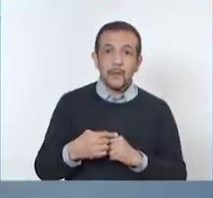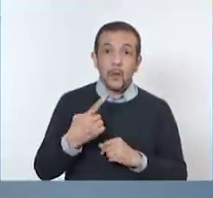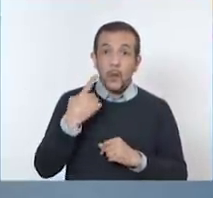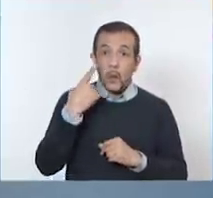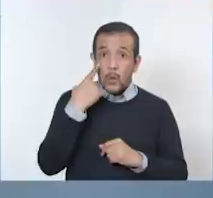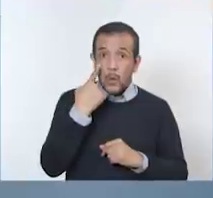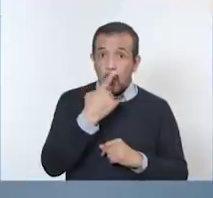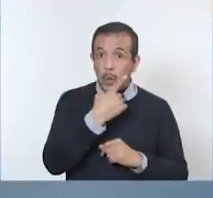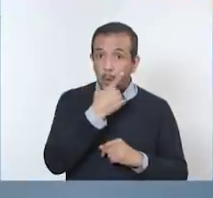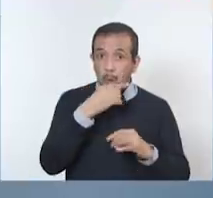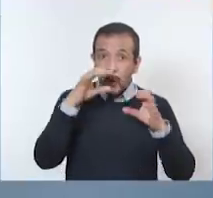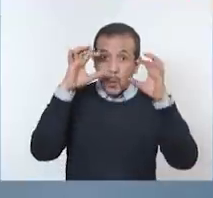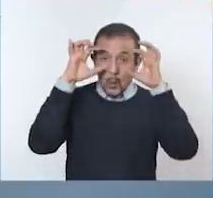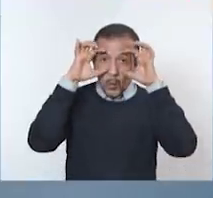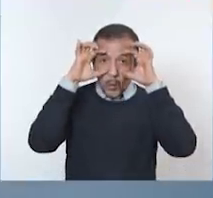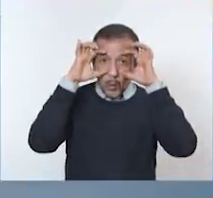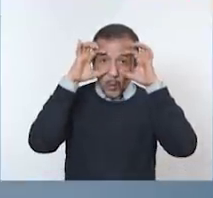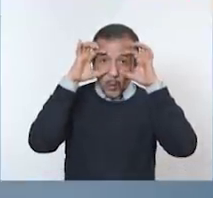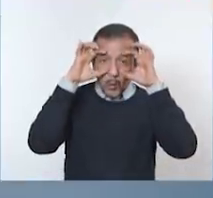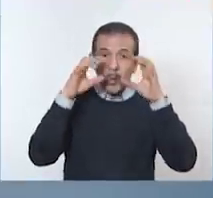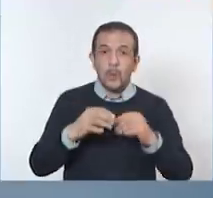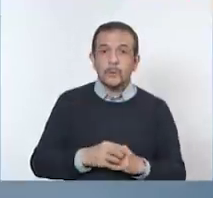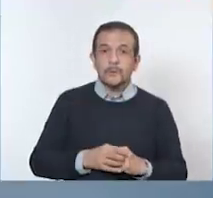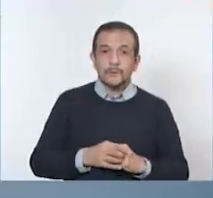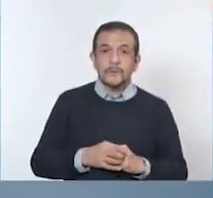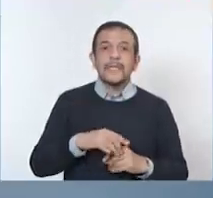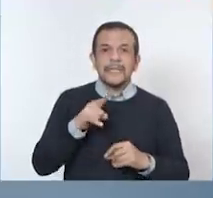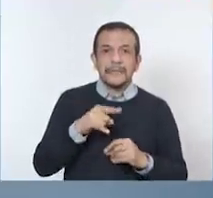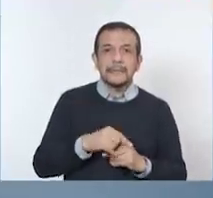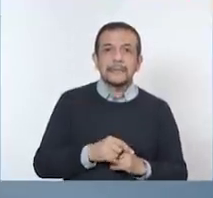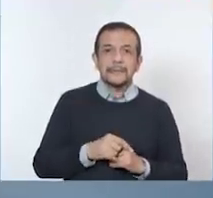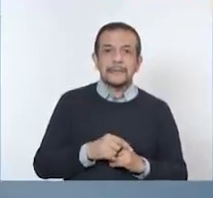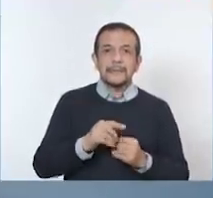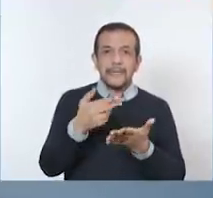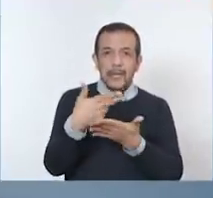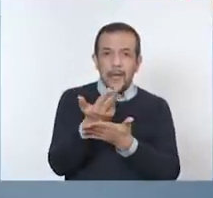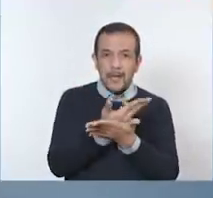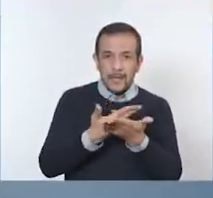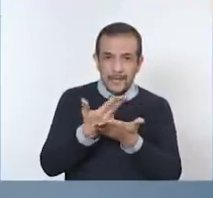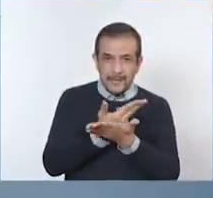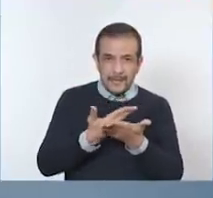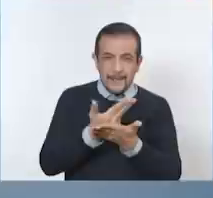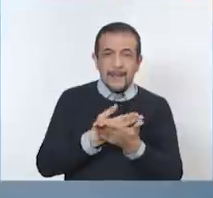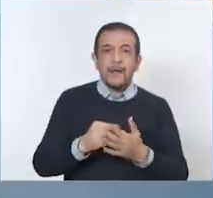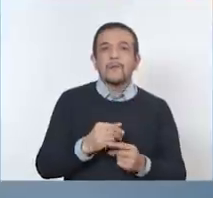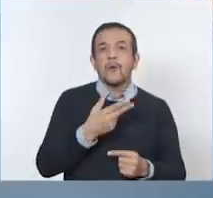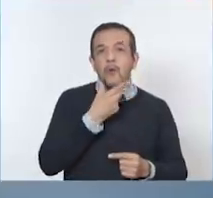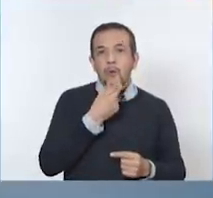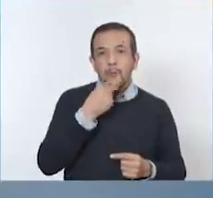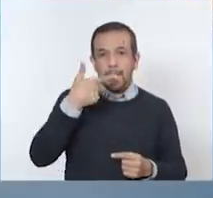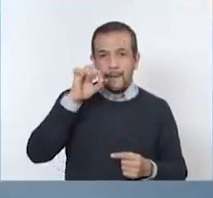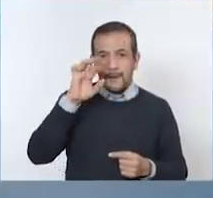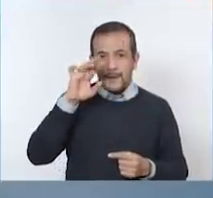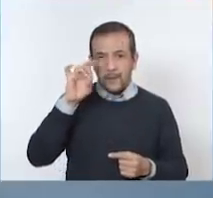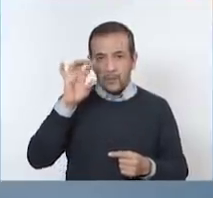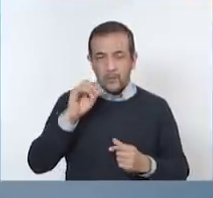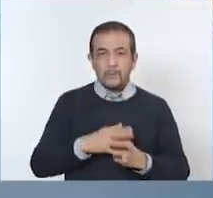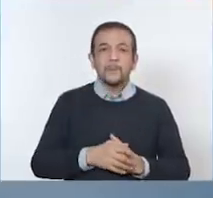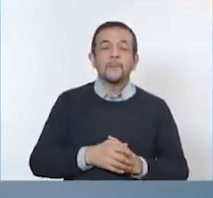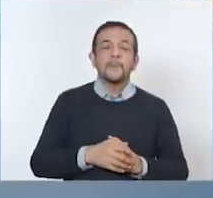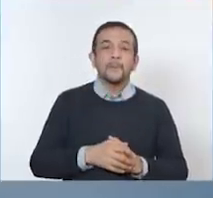Ojos de Tecolote. Y es un cuento de Jesús Paredes con una ilustración de Gerardo Díaz. Pues bien,